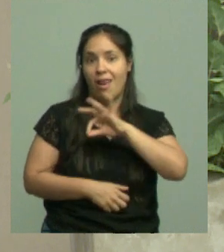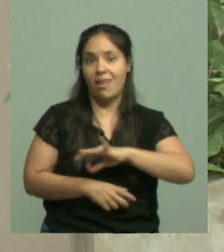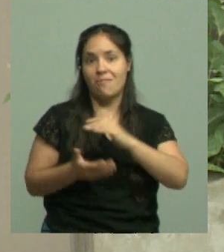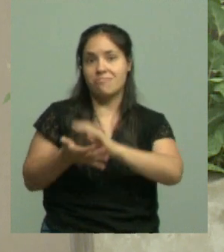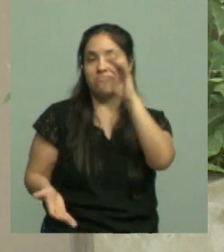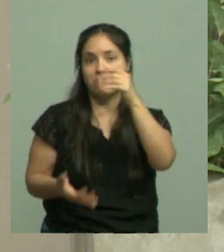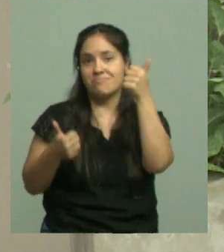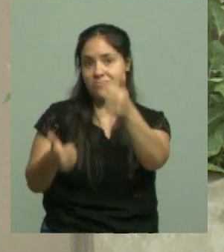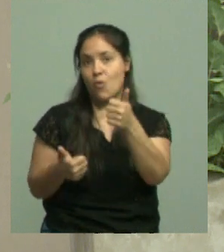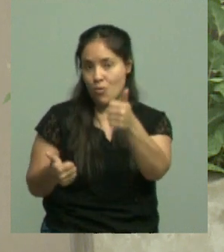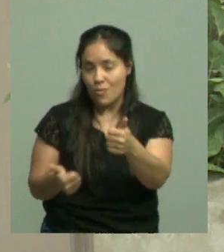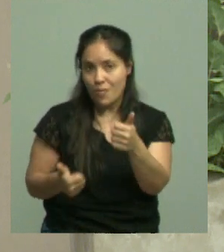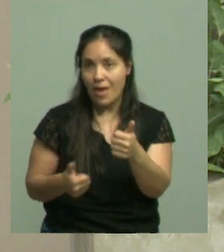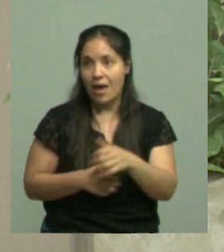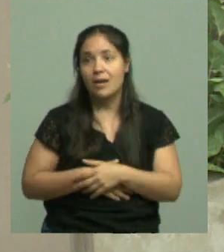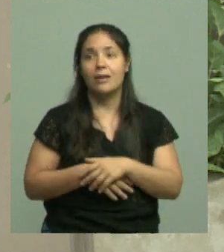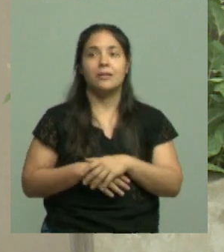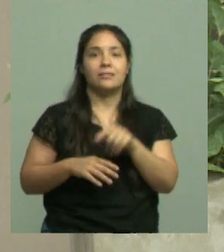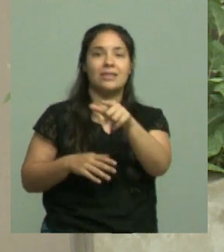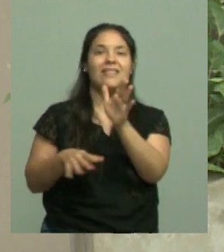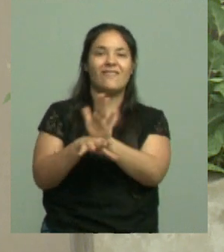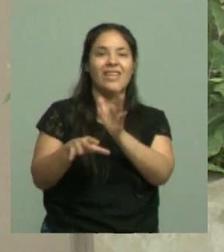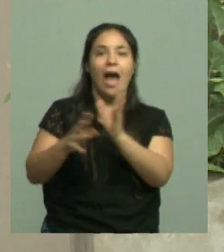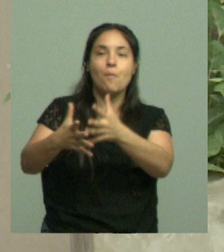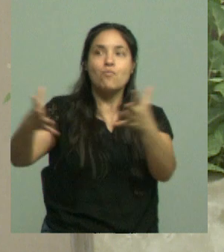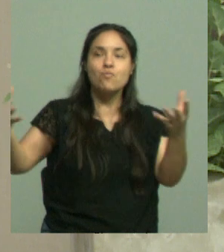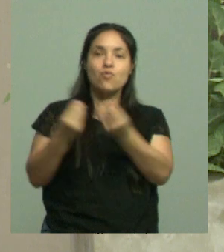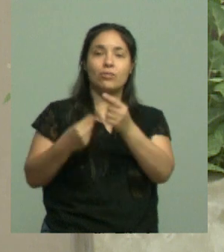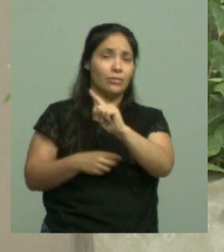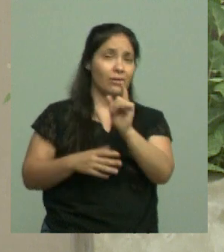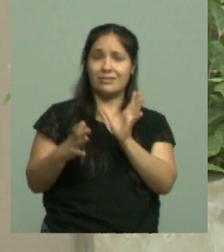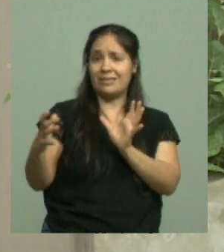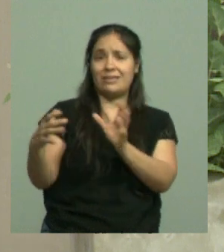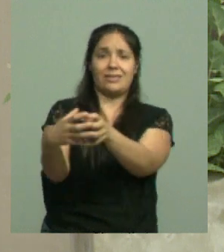yendo montón muy una bien, crisis. no es la mayoría, eso está claro.